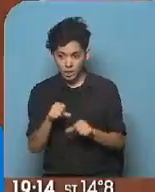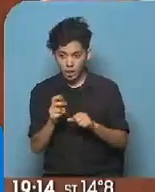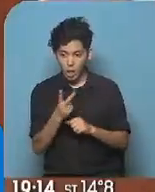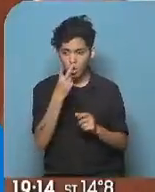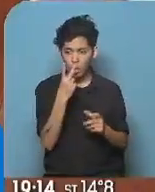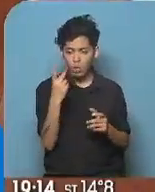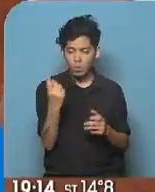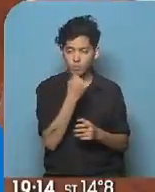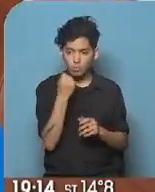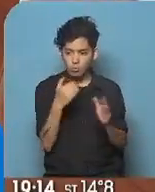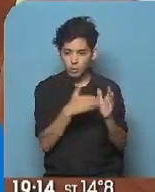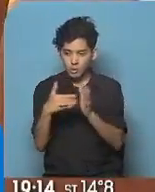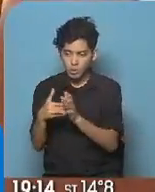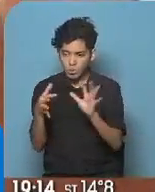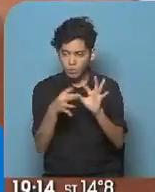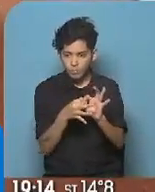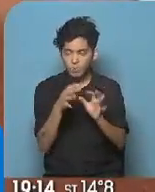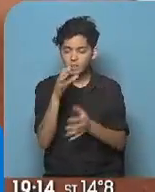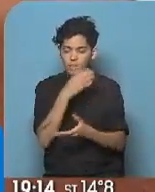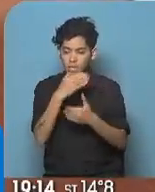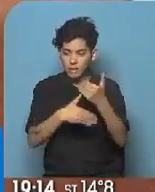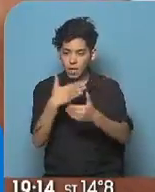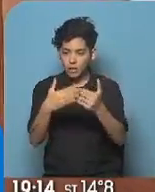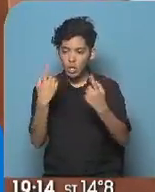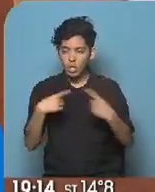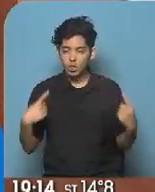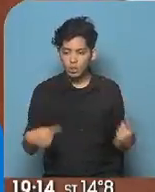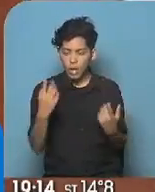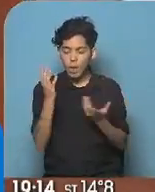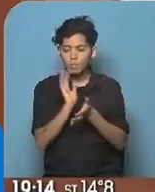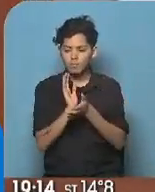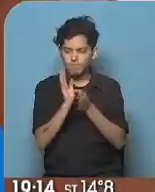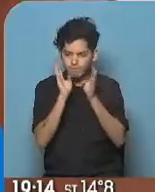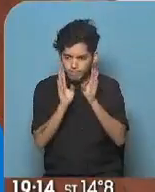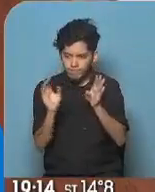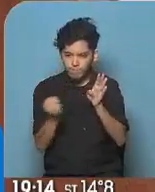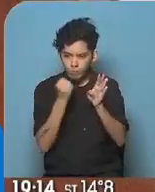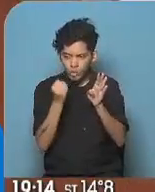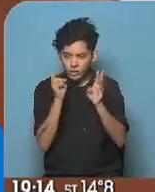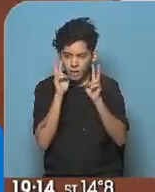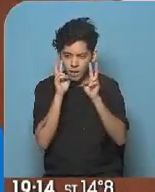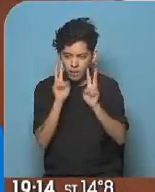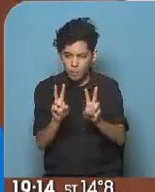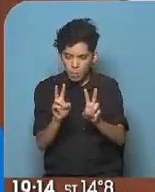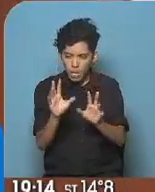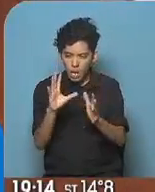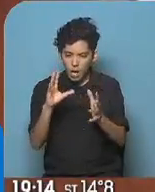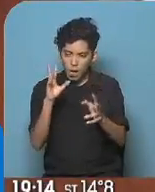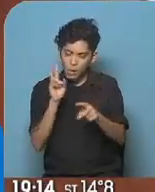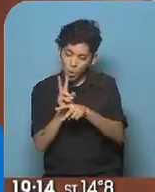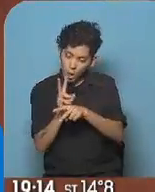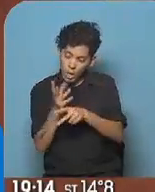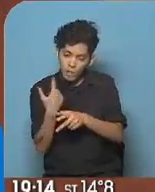pilares que deberían ser del desarrollo son cuestiones hacer por lo menos miradas con atención y me parece que son